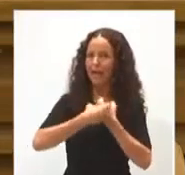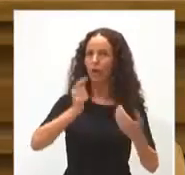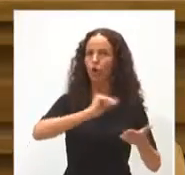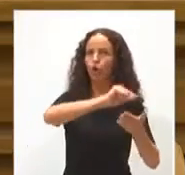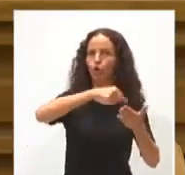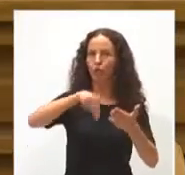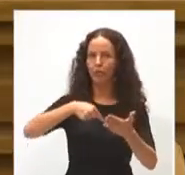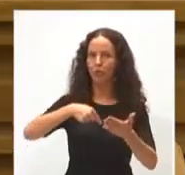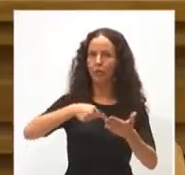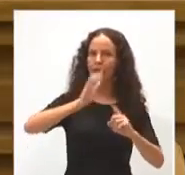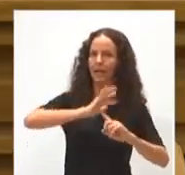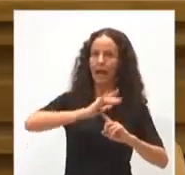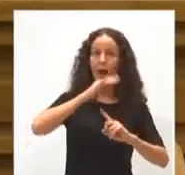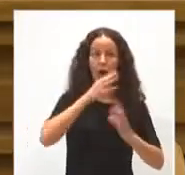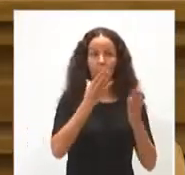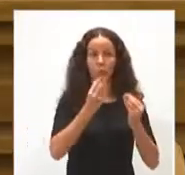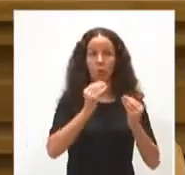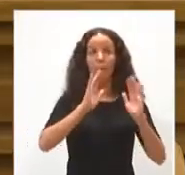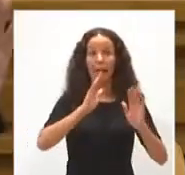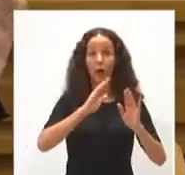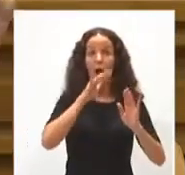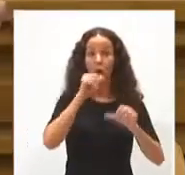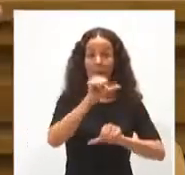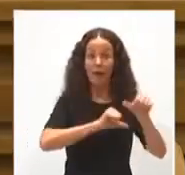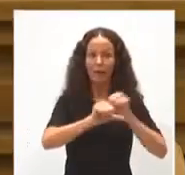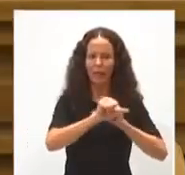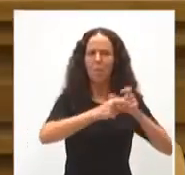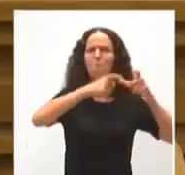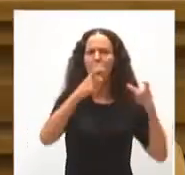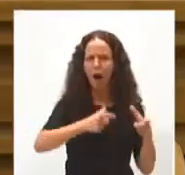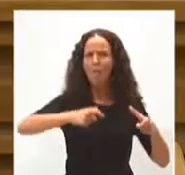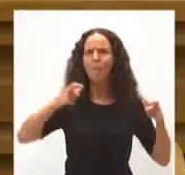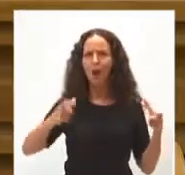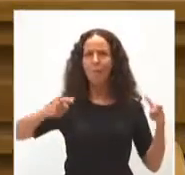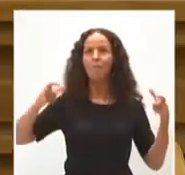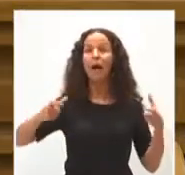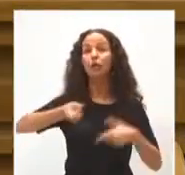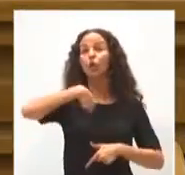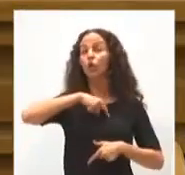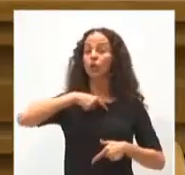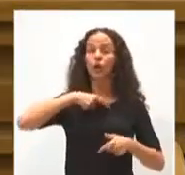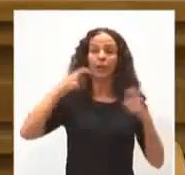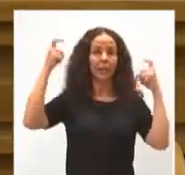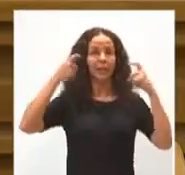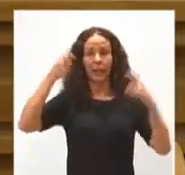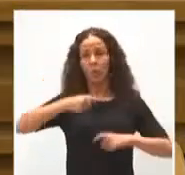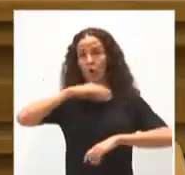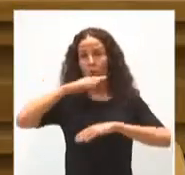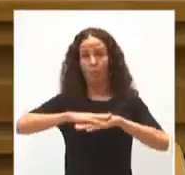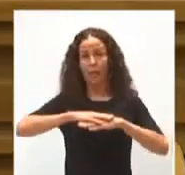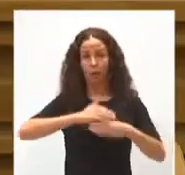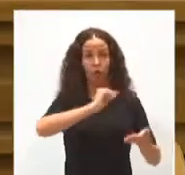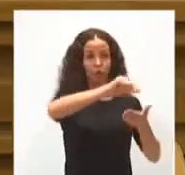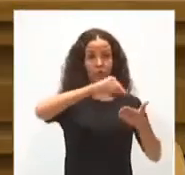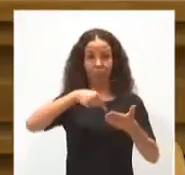comunidad que ahora son muchos pero que los próximos años van a ser muchísimos y por tanto intentaremos cumplir con nuestros contratistas